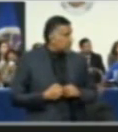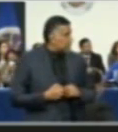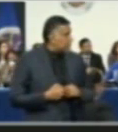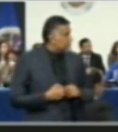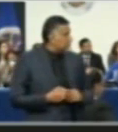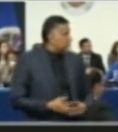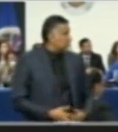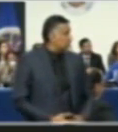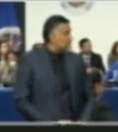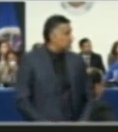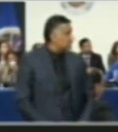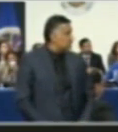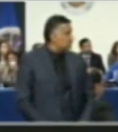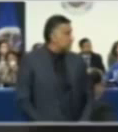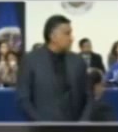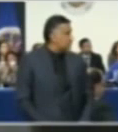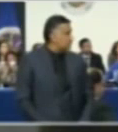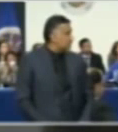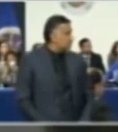no me